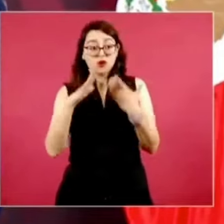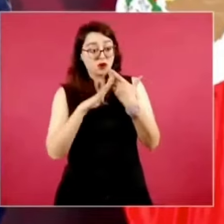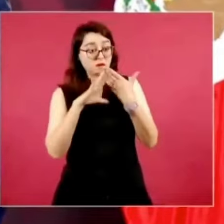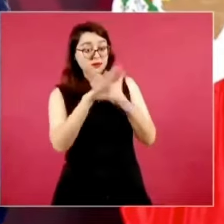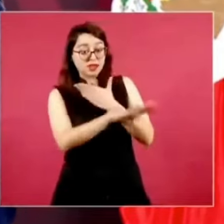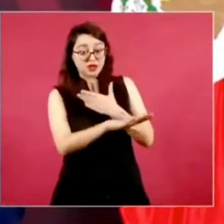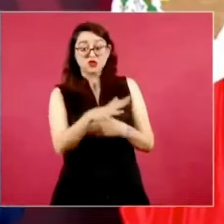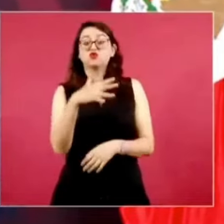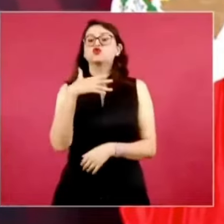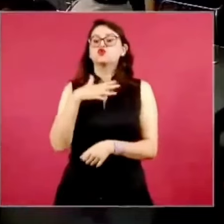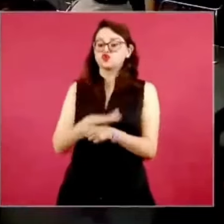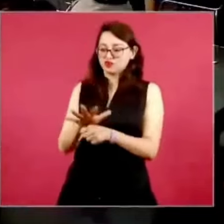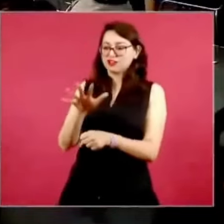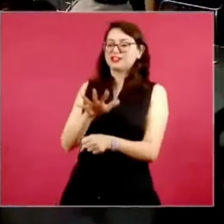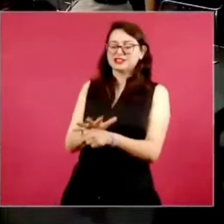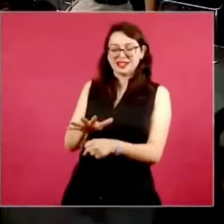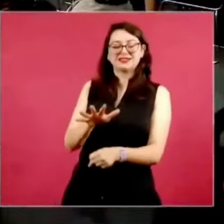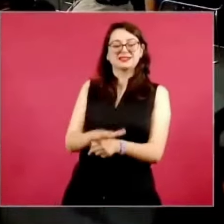Entonces,